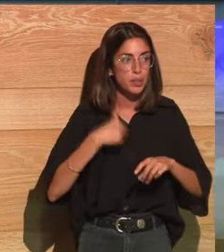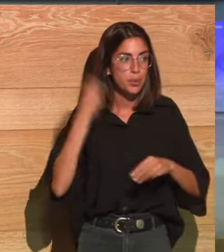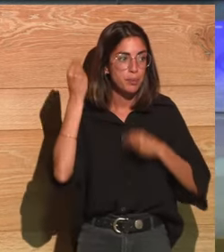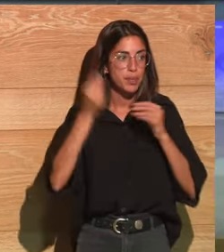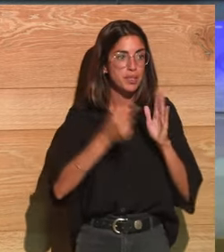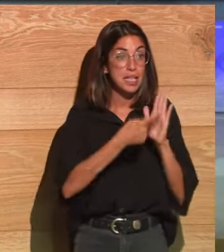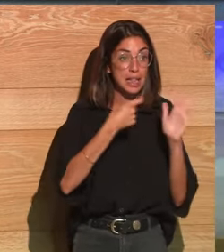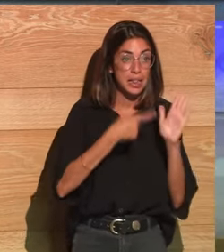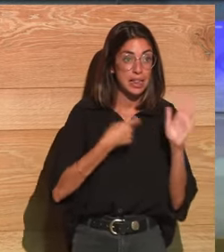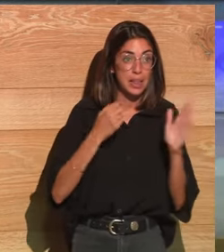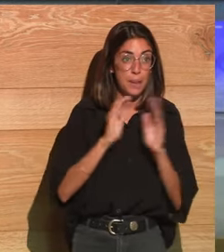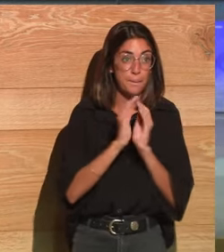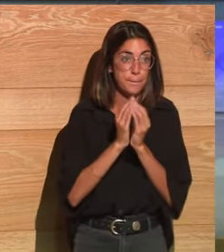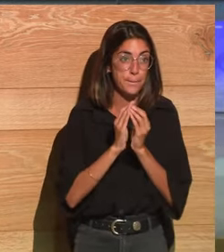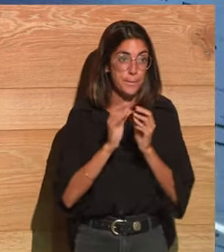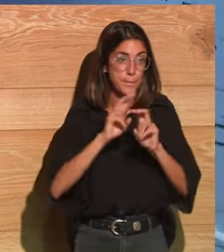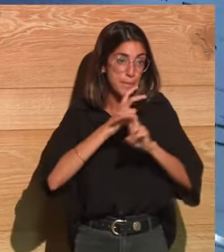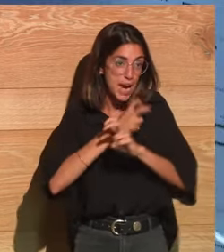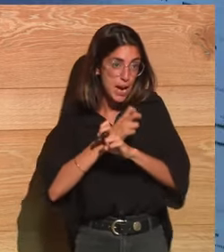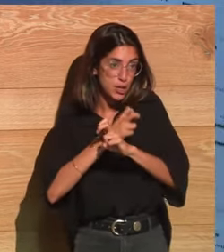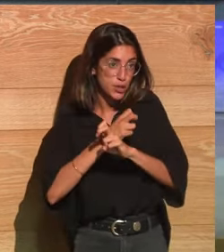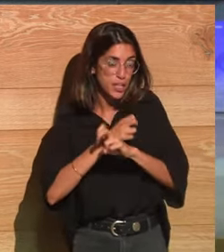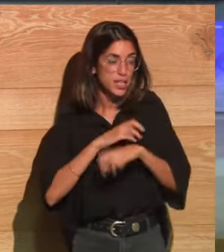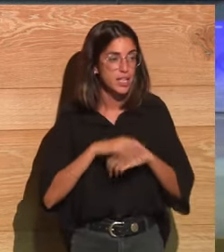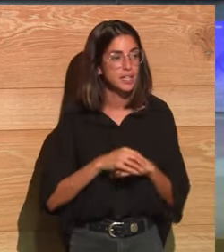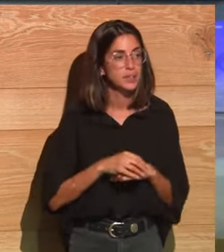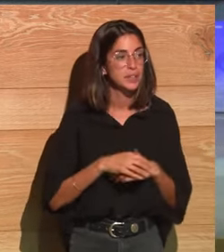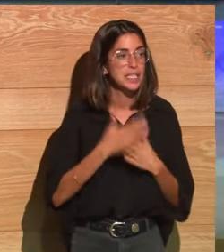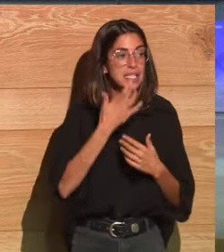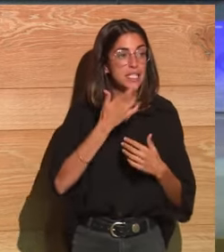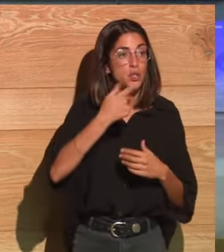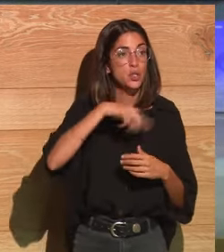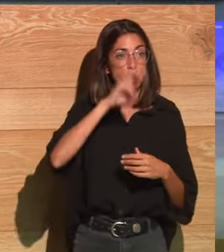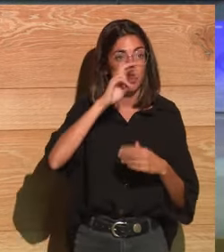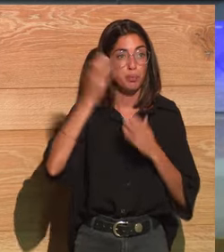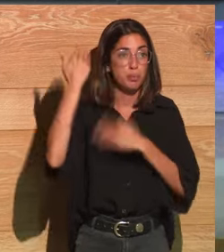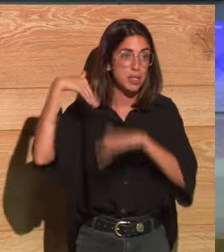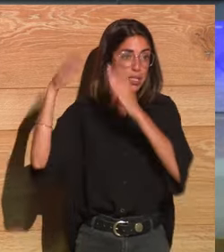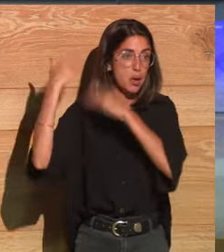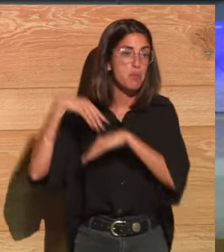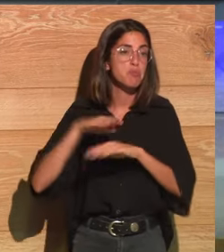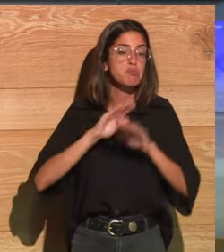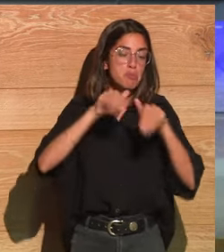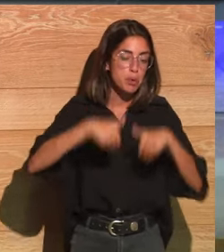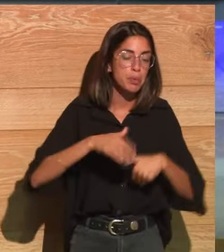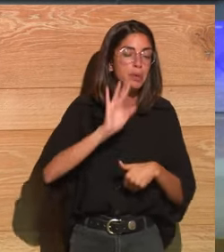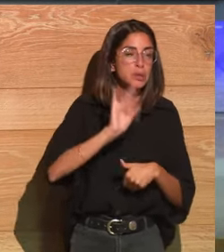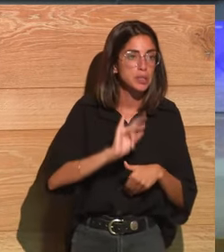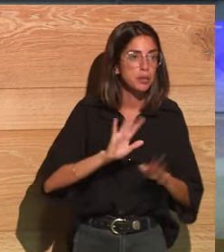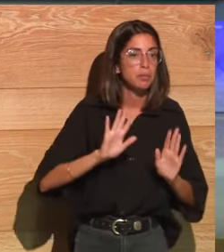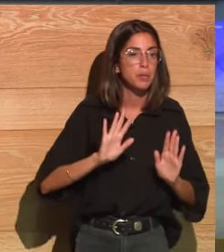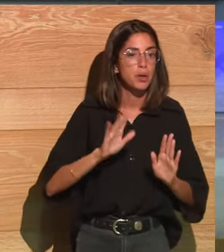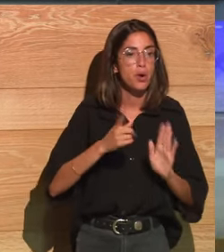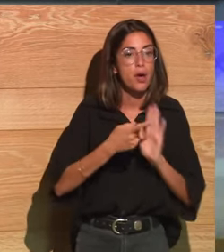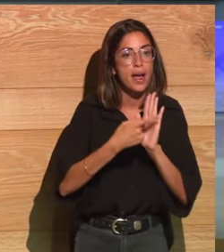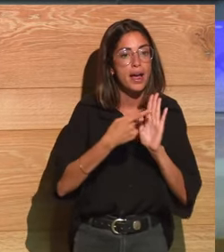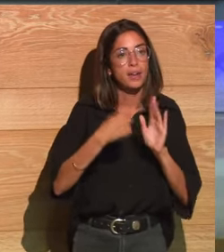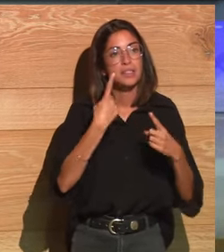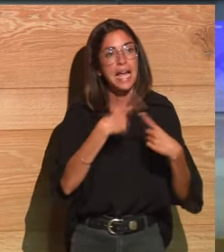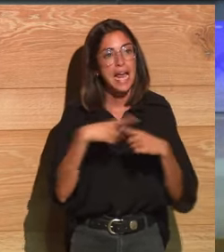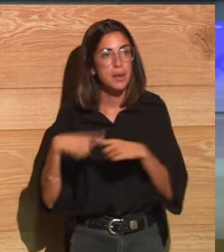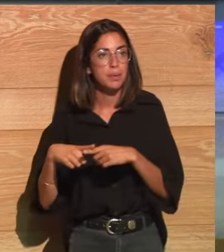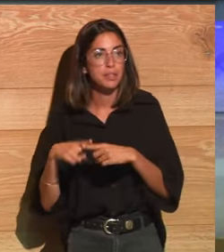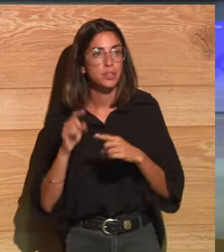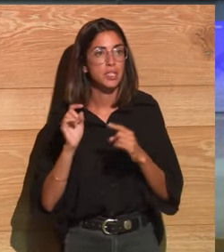será la paleodieta? Digo, claro, si volvemos al pasado, sí, hay elementos que sí. Digo, bueno, pues que nos haría falta una vida de más conexión